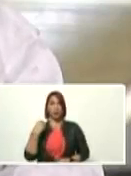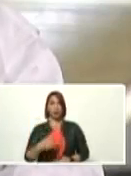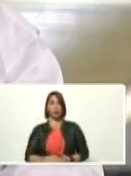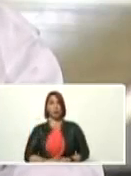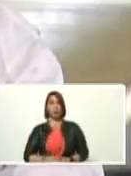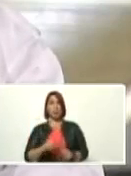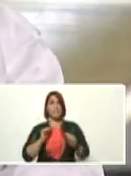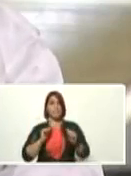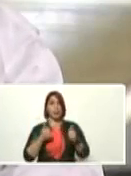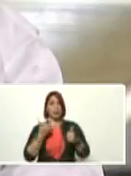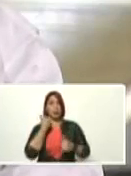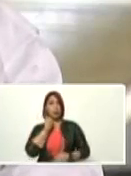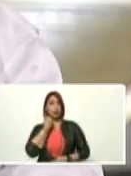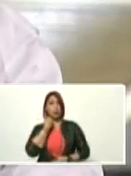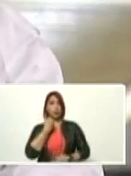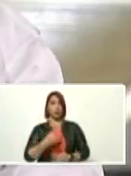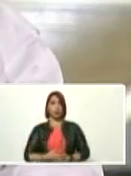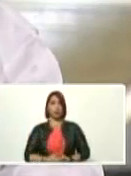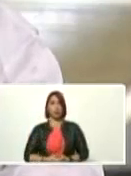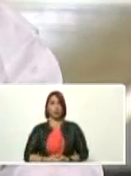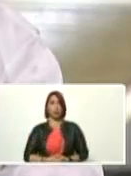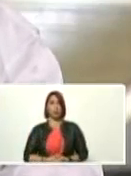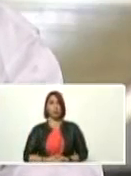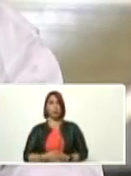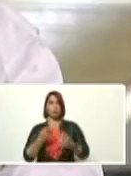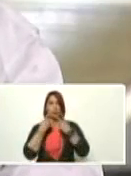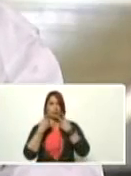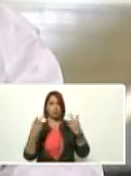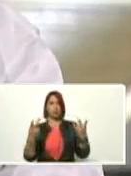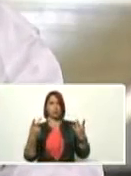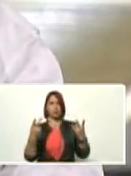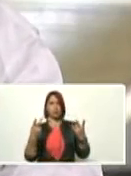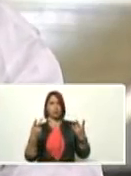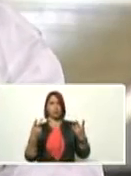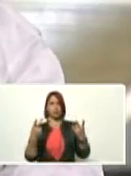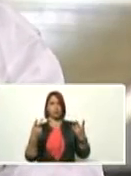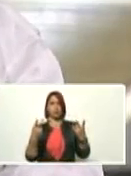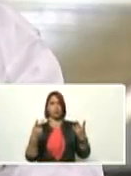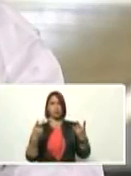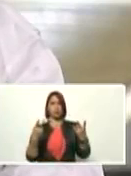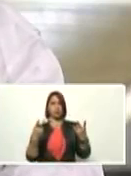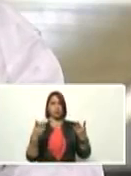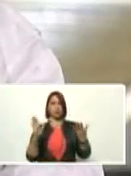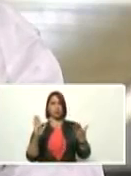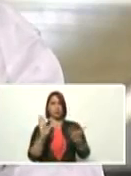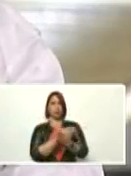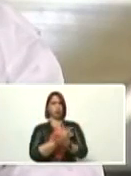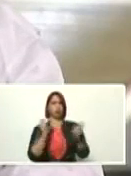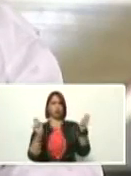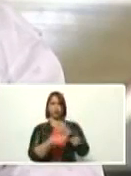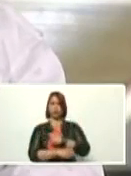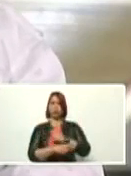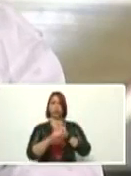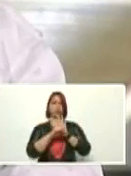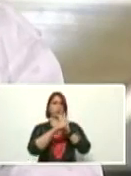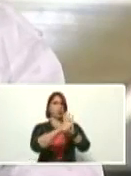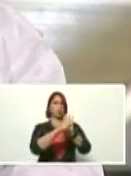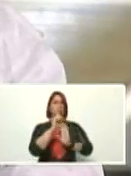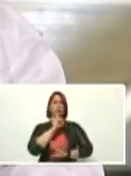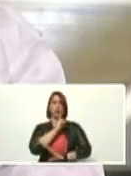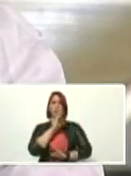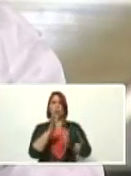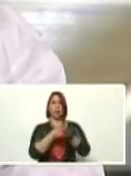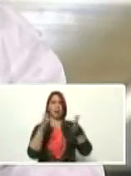estaba empezando la pandemia, decretamos que se le quitara los símbolos y el nombre de esa